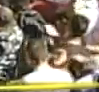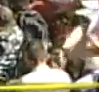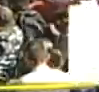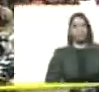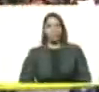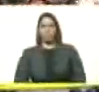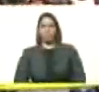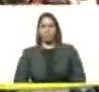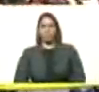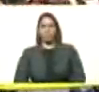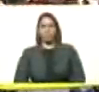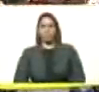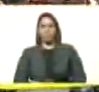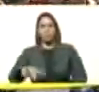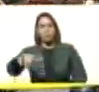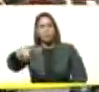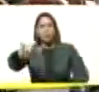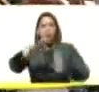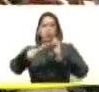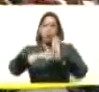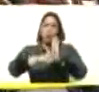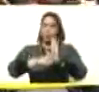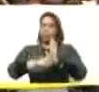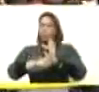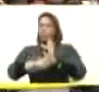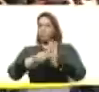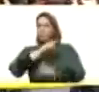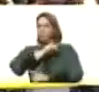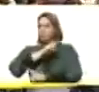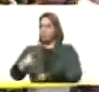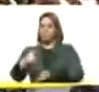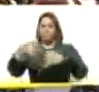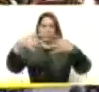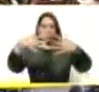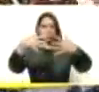tocorón, títere ladrón.